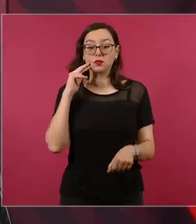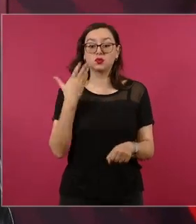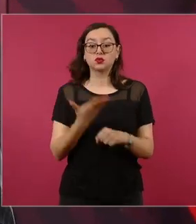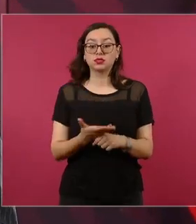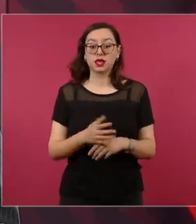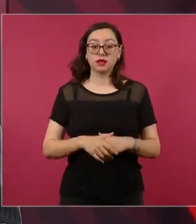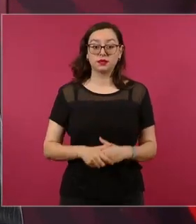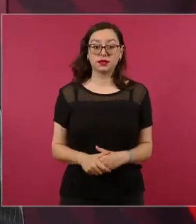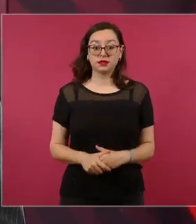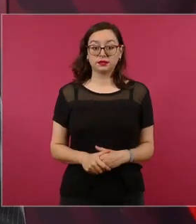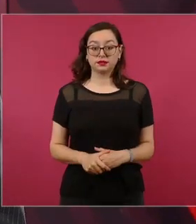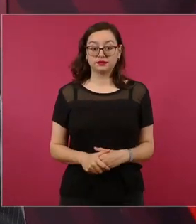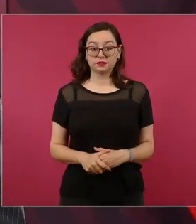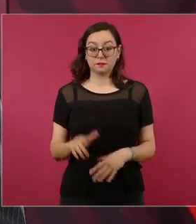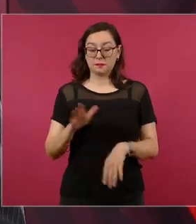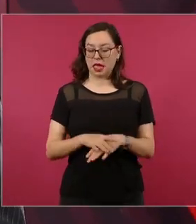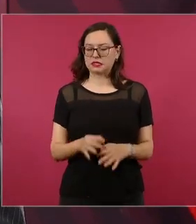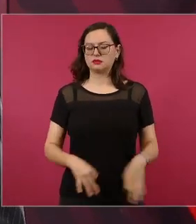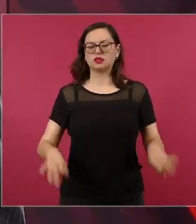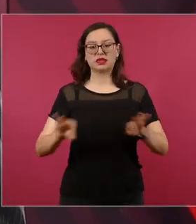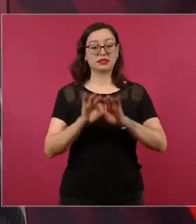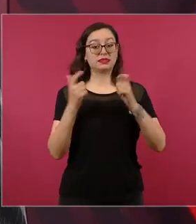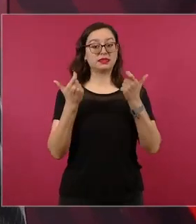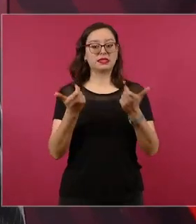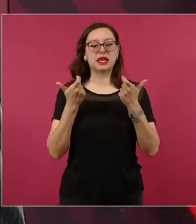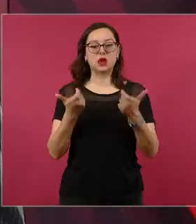y sobre todo las aportaciones.